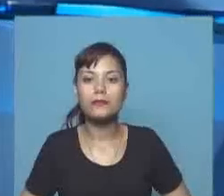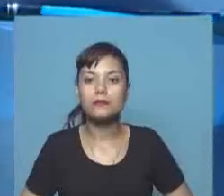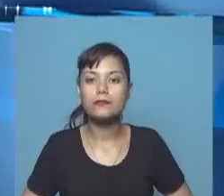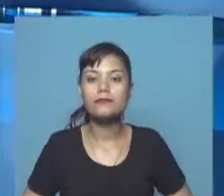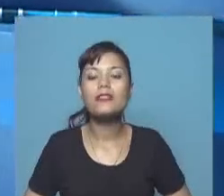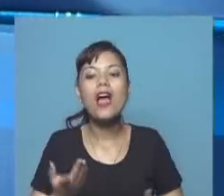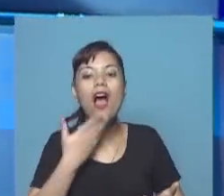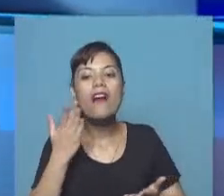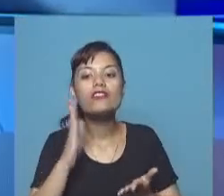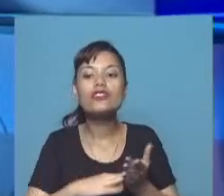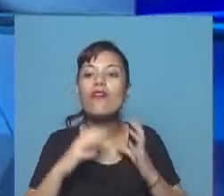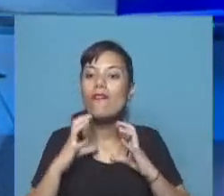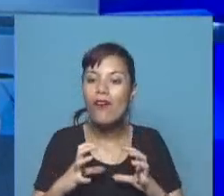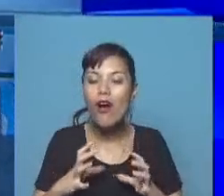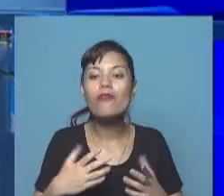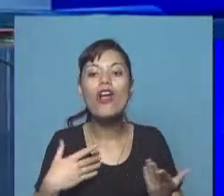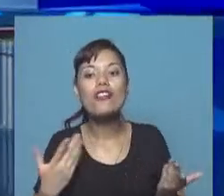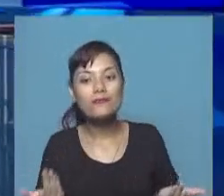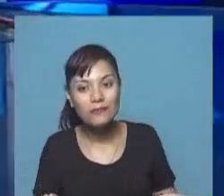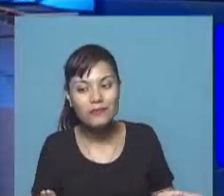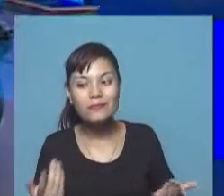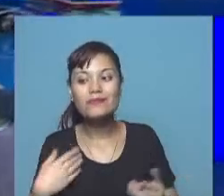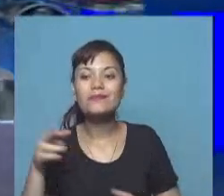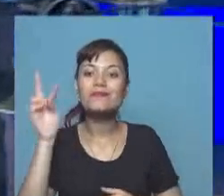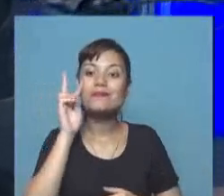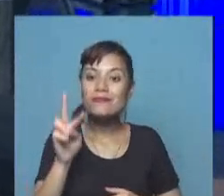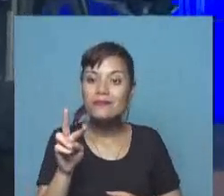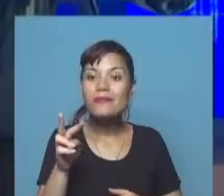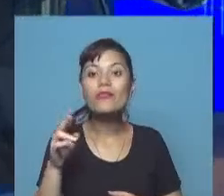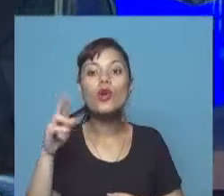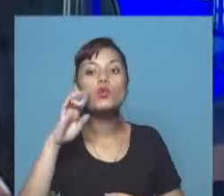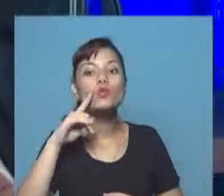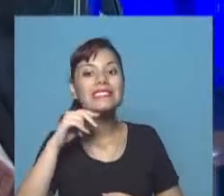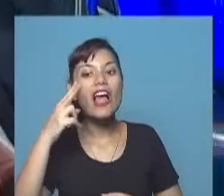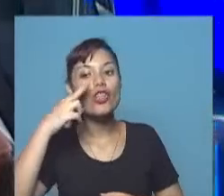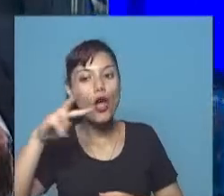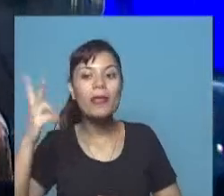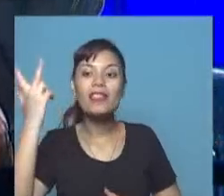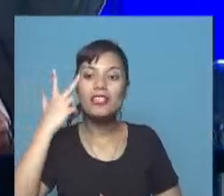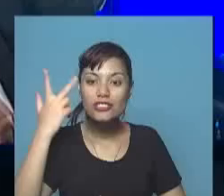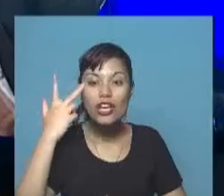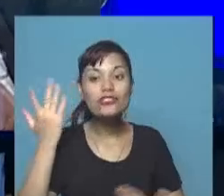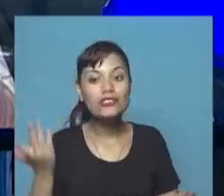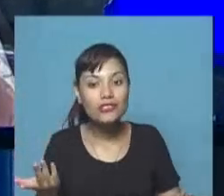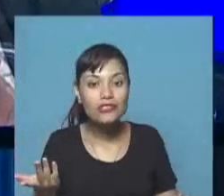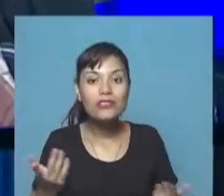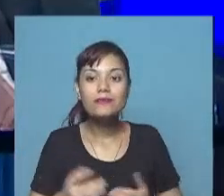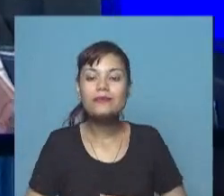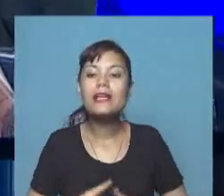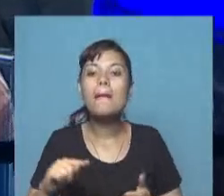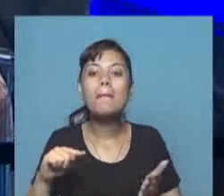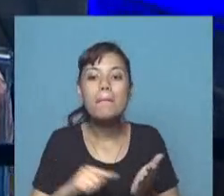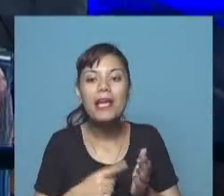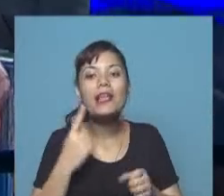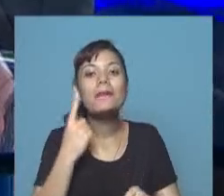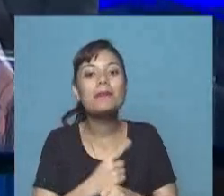Y hablamos de fútbol y ponemos ya la mira en Rusia 2018, si me fallan los números. Sí, sí. Pero primero hay que